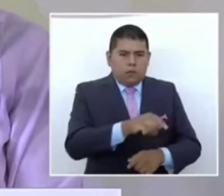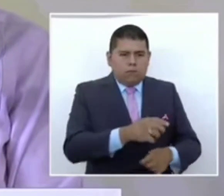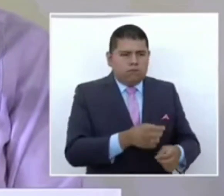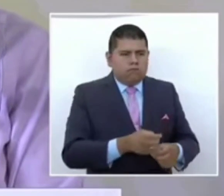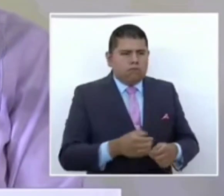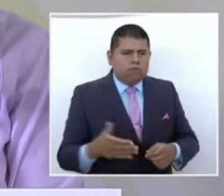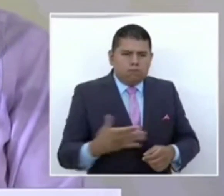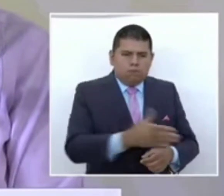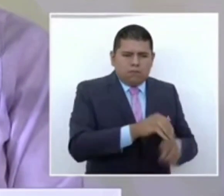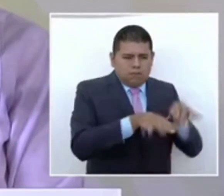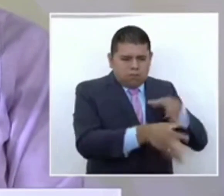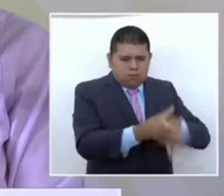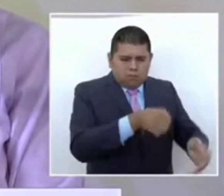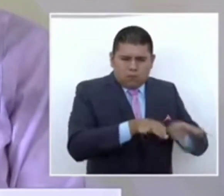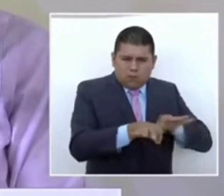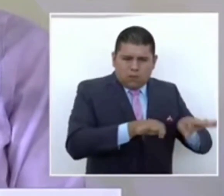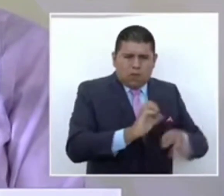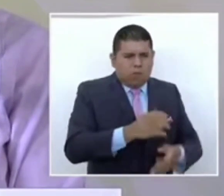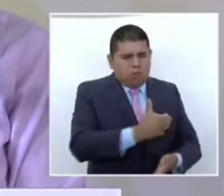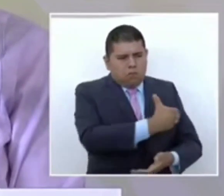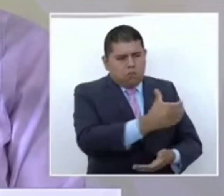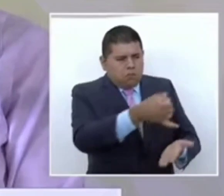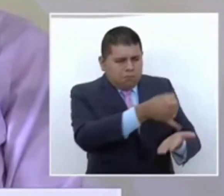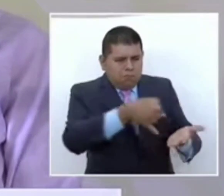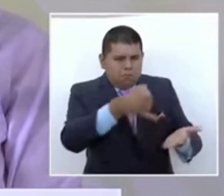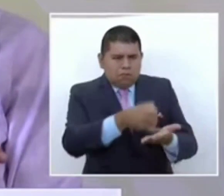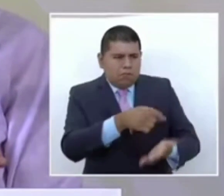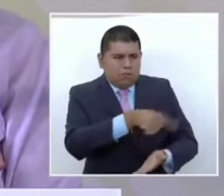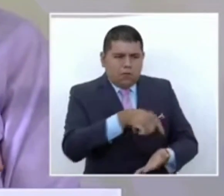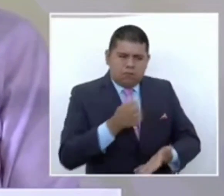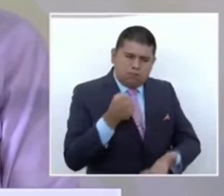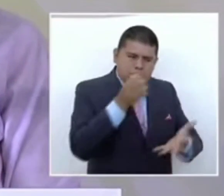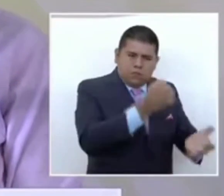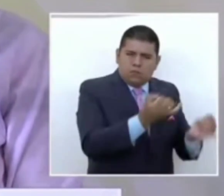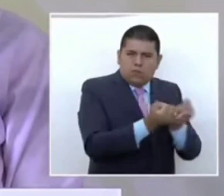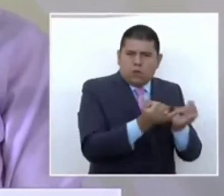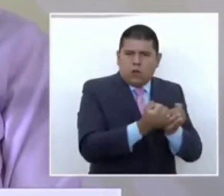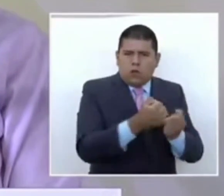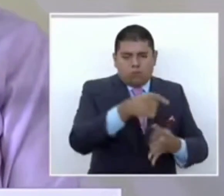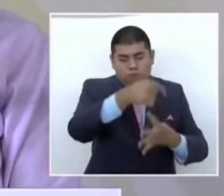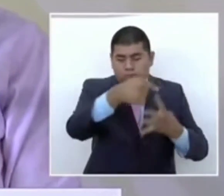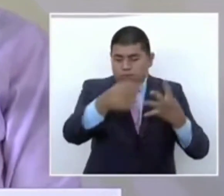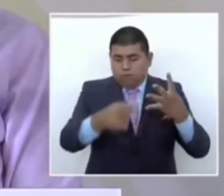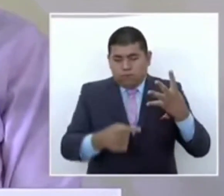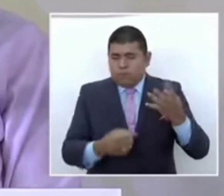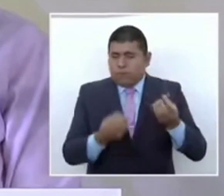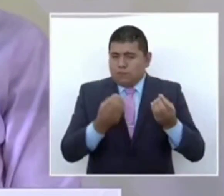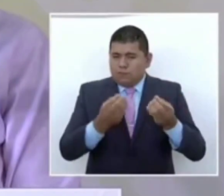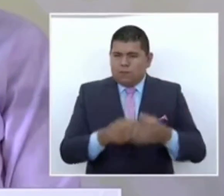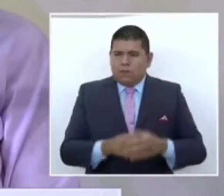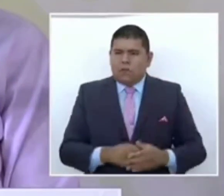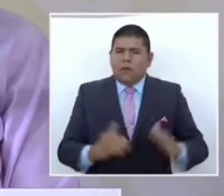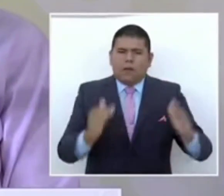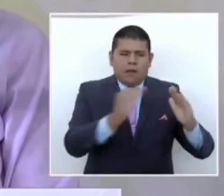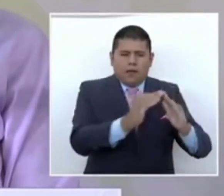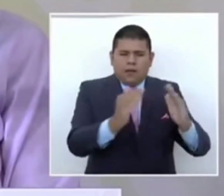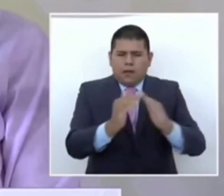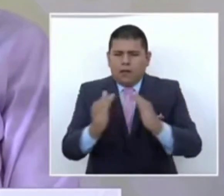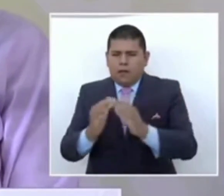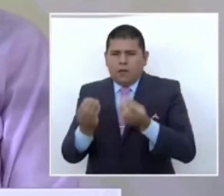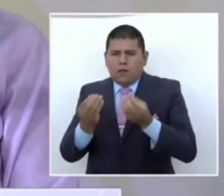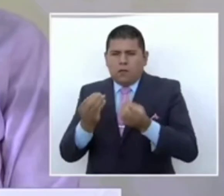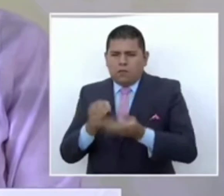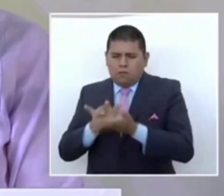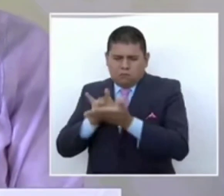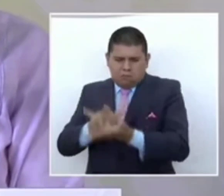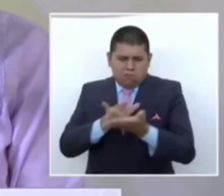productor, como pescador. En fin, En la mayoría de los hogares llegan estos